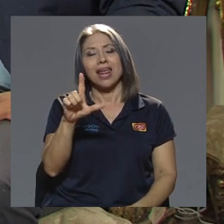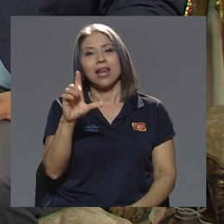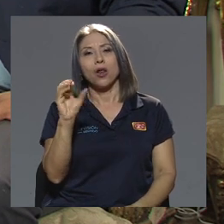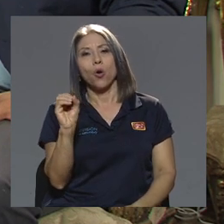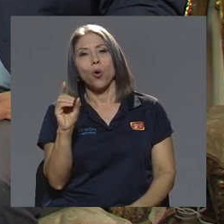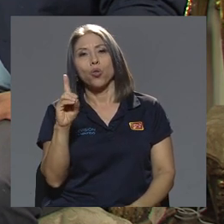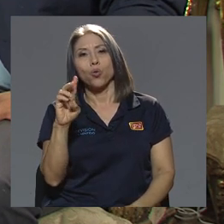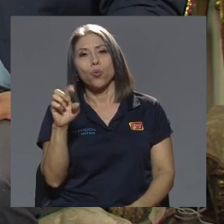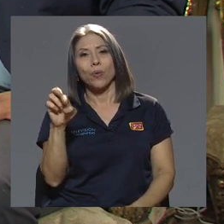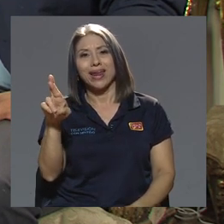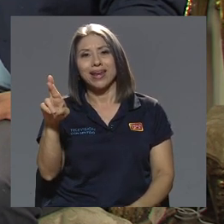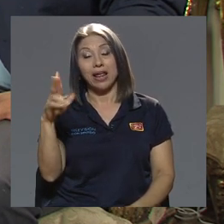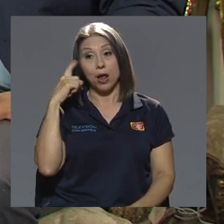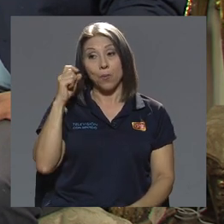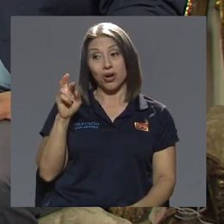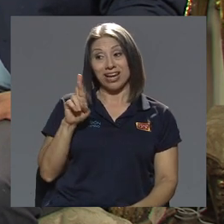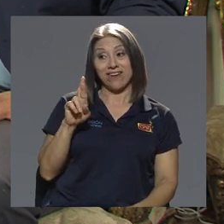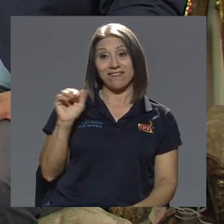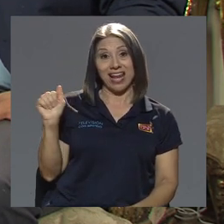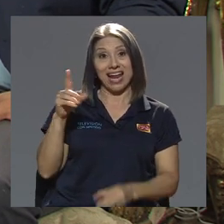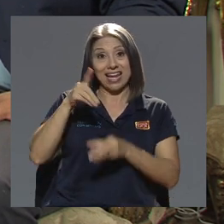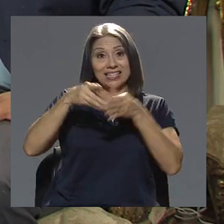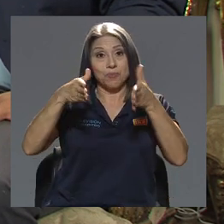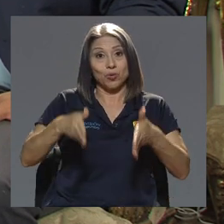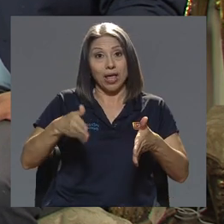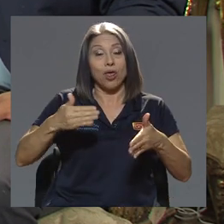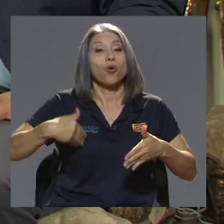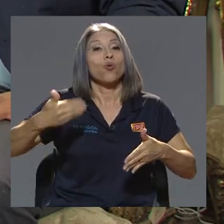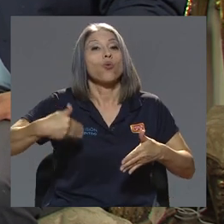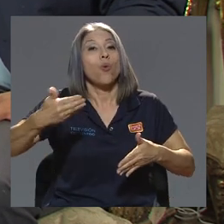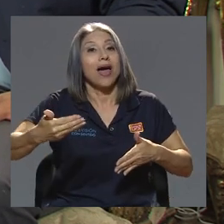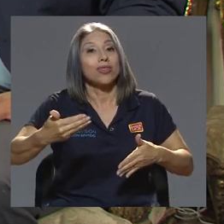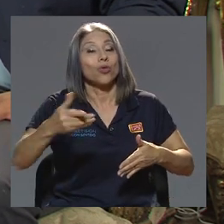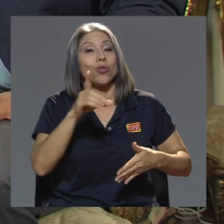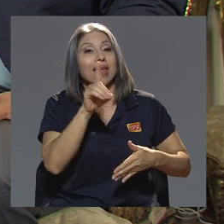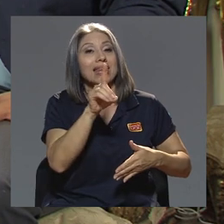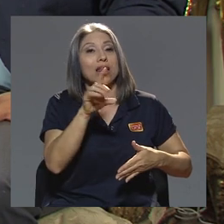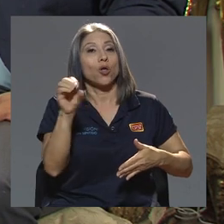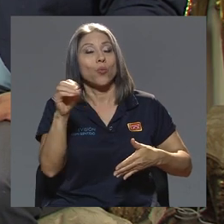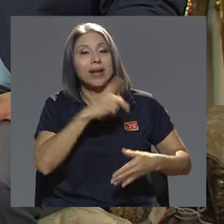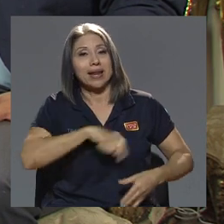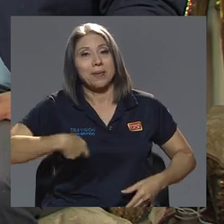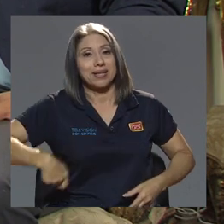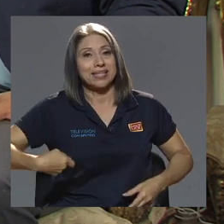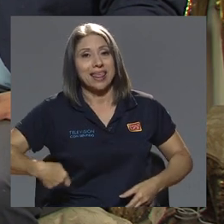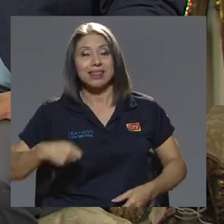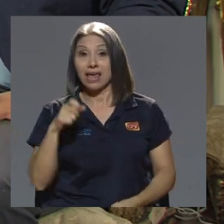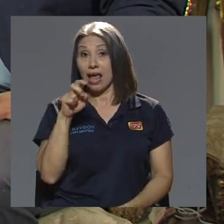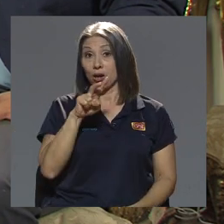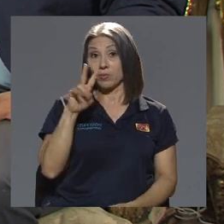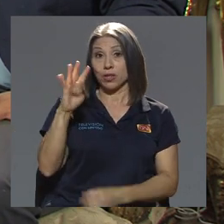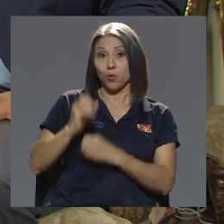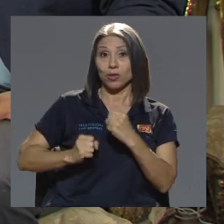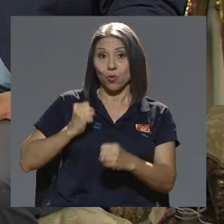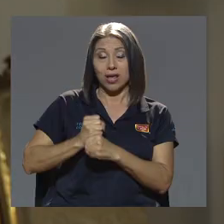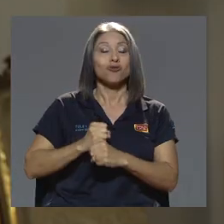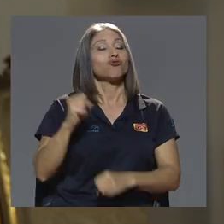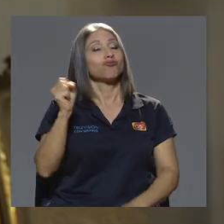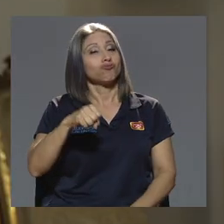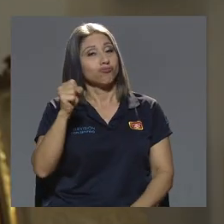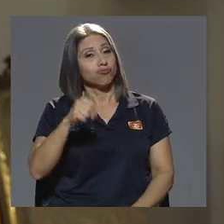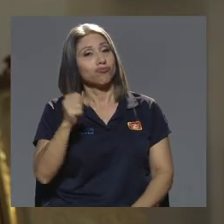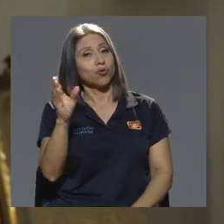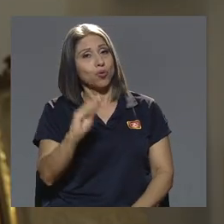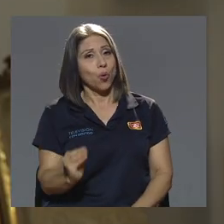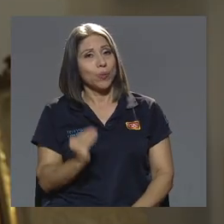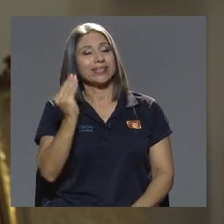es diputado cuando don Daniel era presidente. A los 24 años. A los 24 años, un chiquillo. Demasiado jovencito. Demasiado